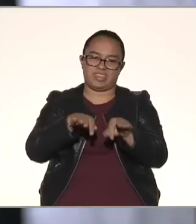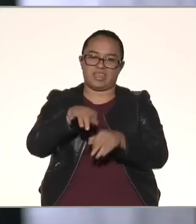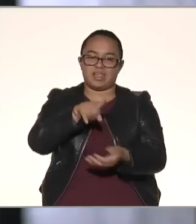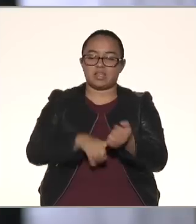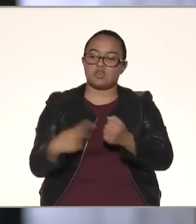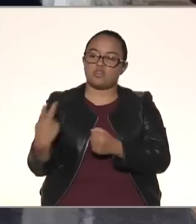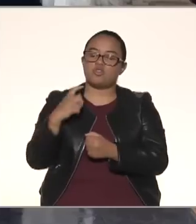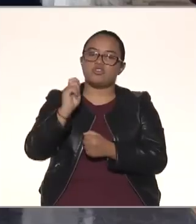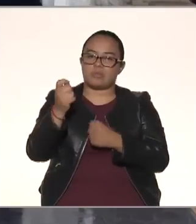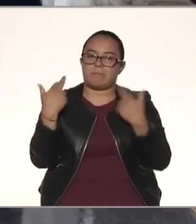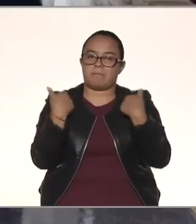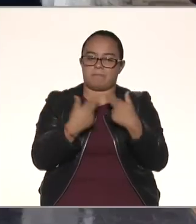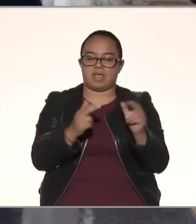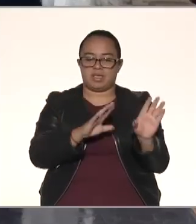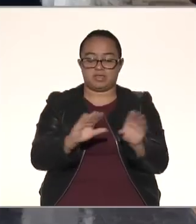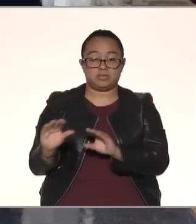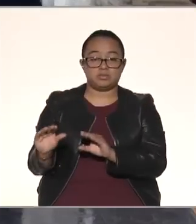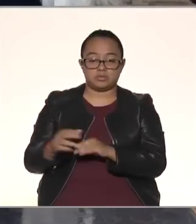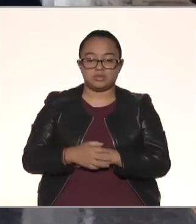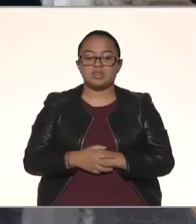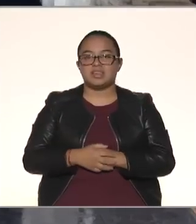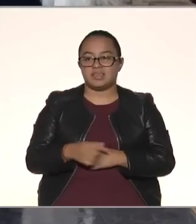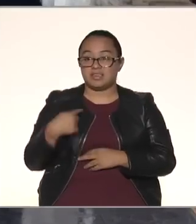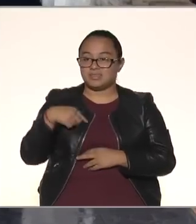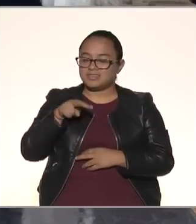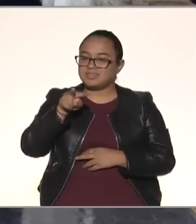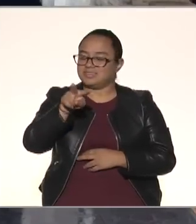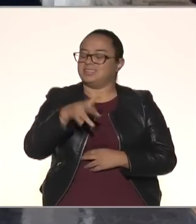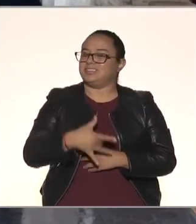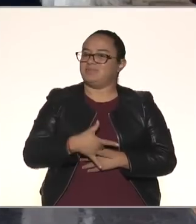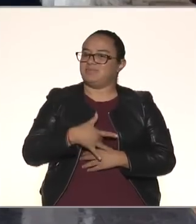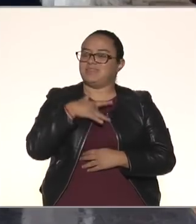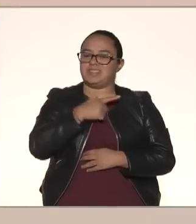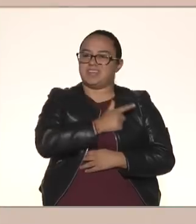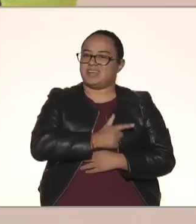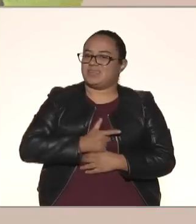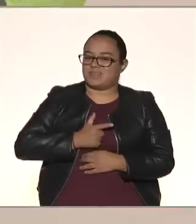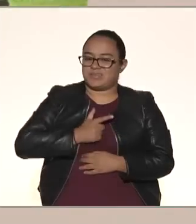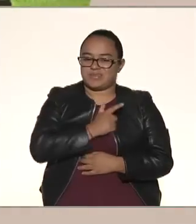de escuela, y sí me atrajo desde el primer día que llegó.